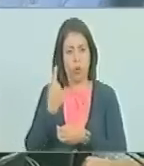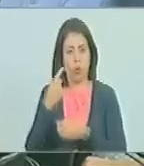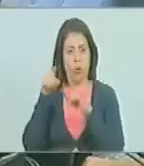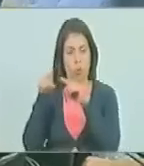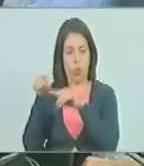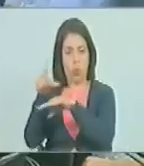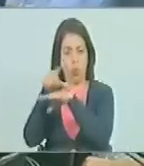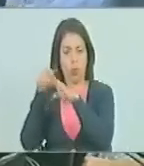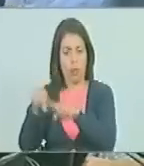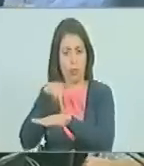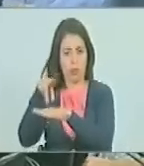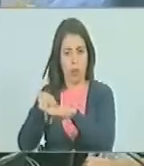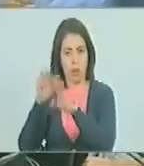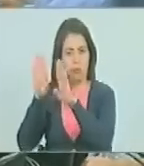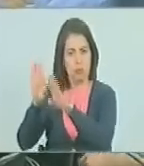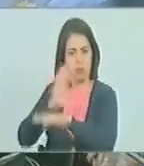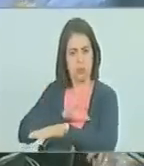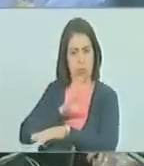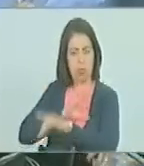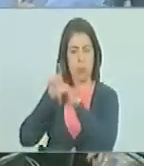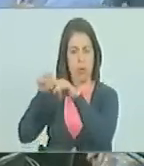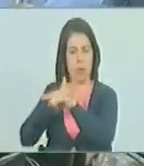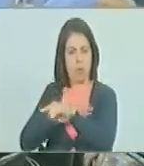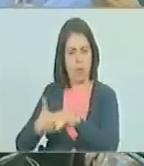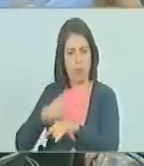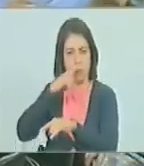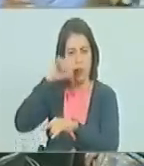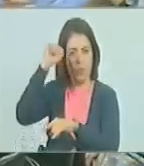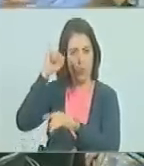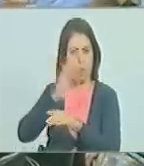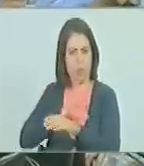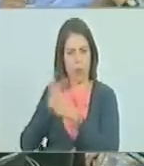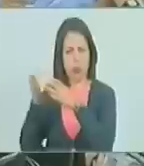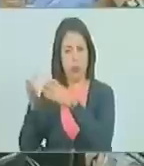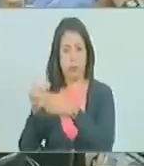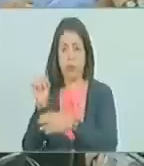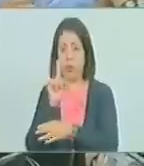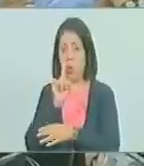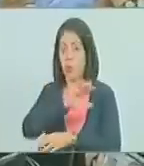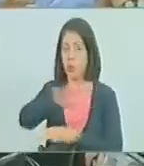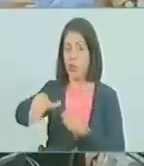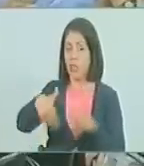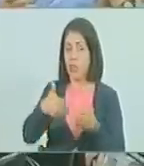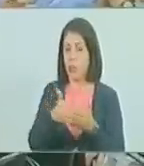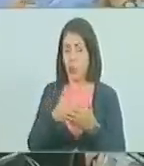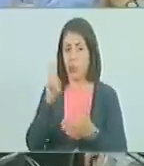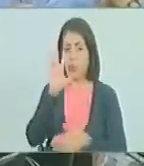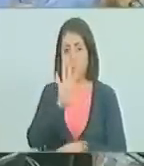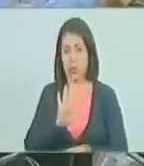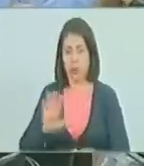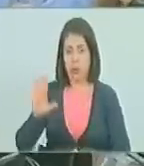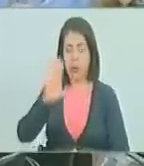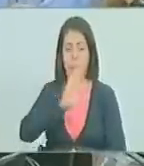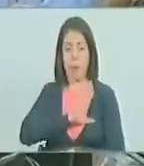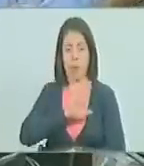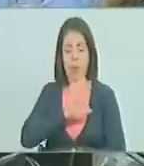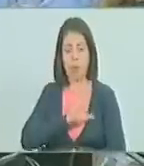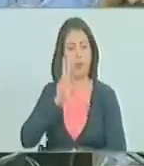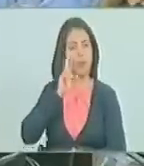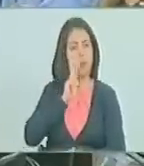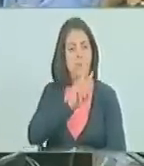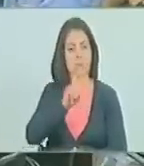precisamente del gobierno nacional ni del señor presidente Nicolás Maduro. Son de todos los venezolanos. Ya vimos